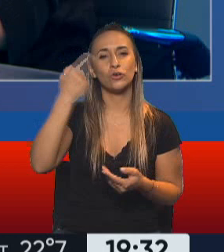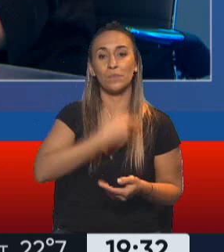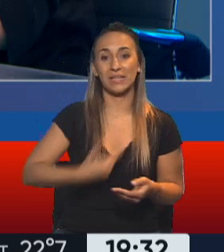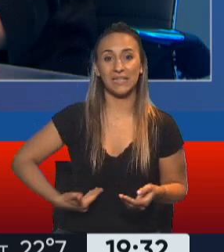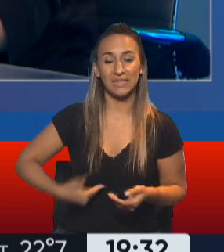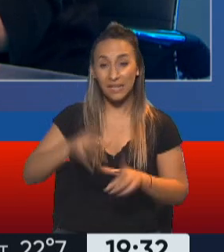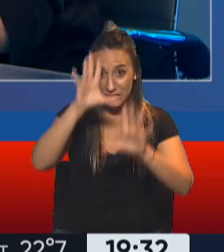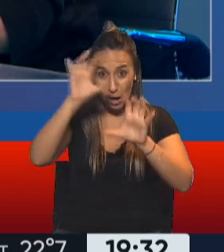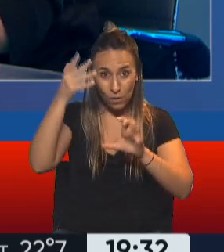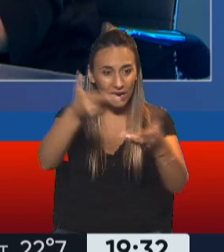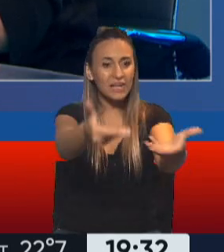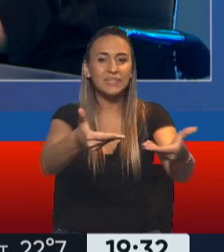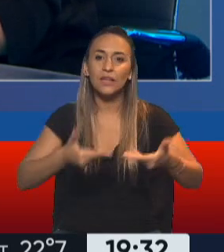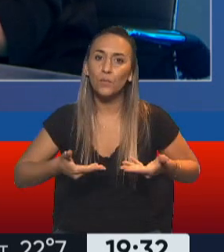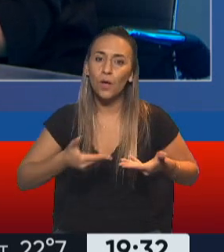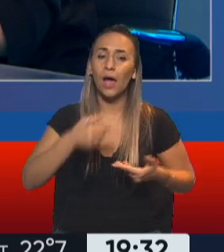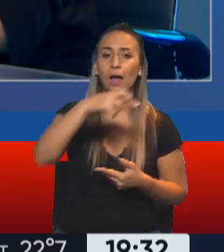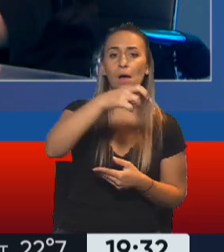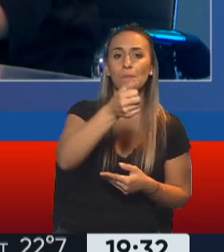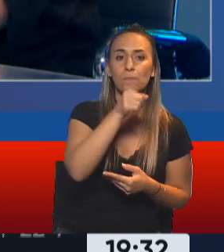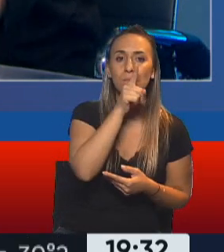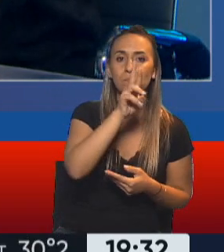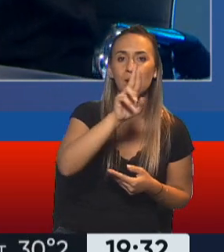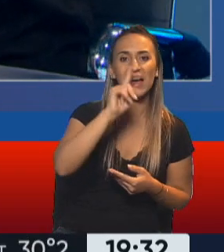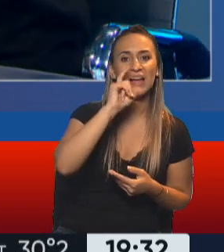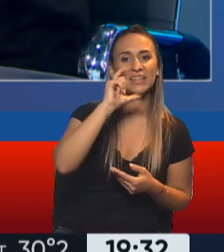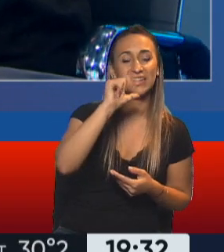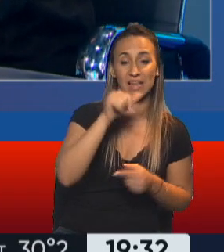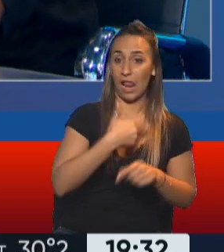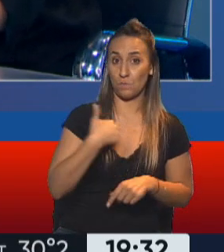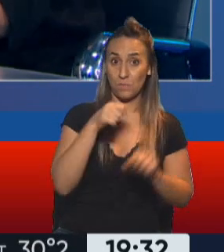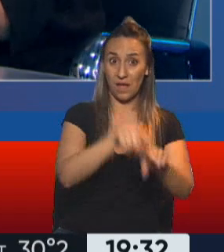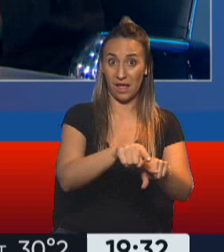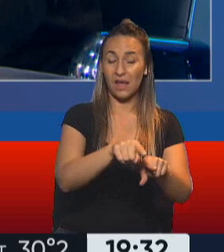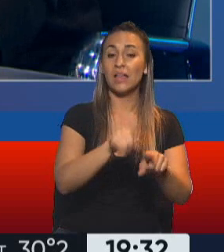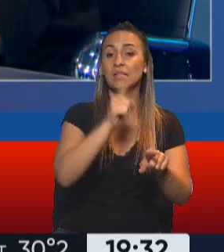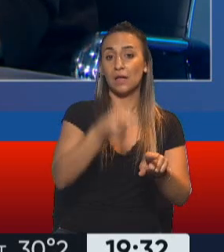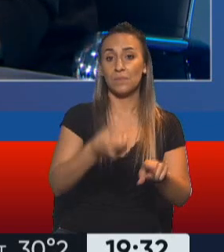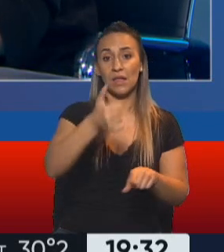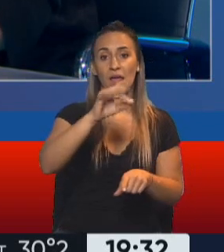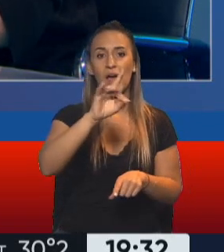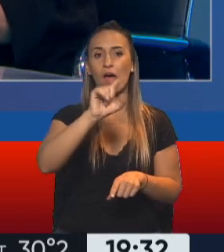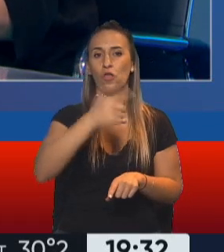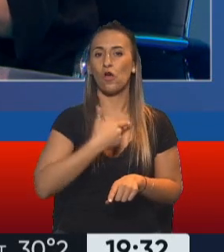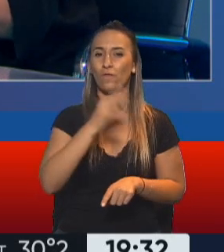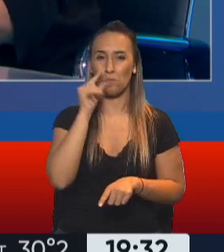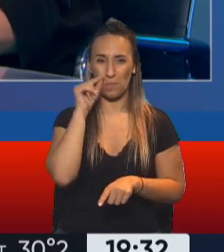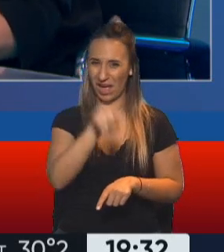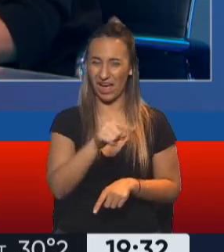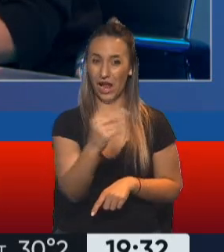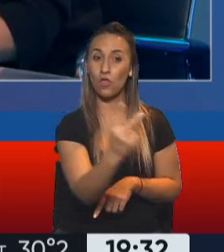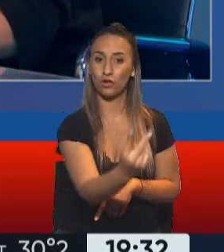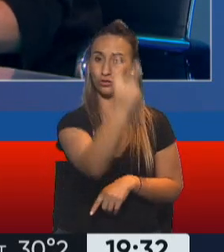Casa Rosada tanto a Patricia, la mamá de Úrsula, como a Adolfo, al papá.